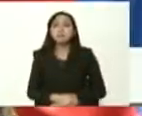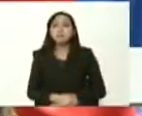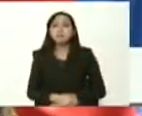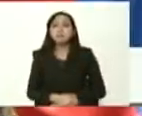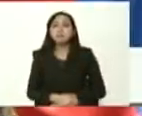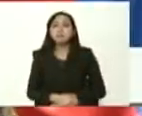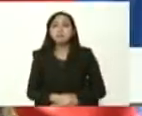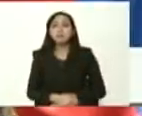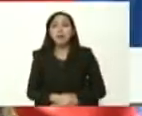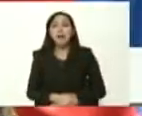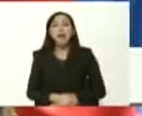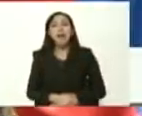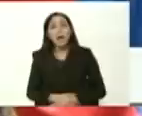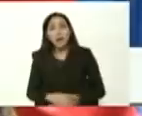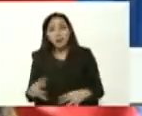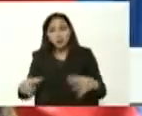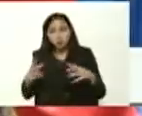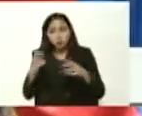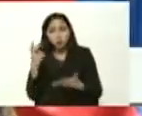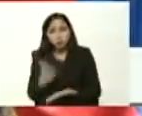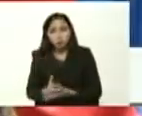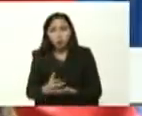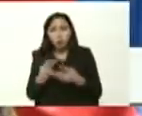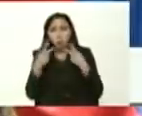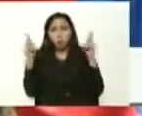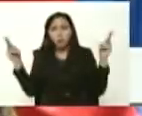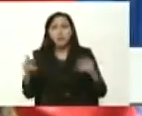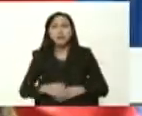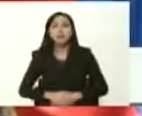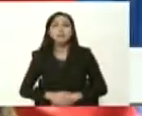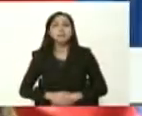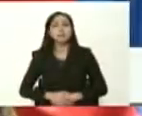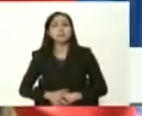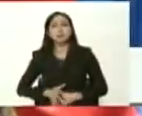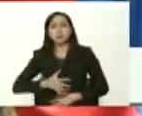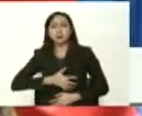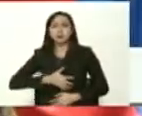esta locución pública. Resulta